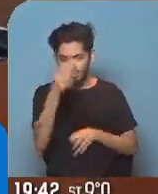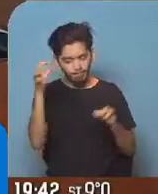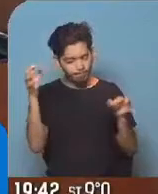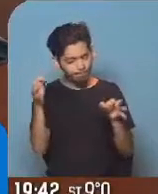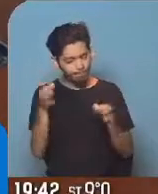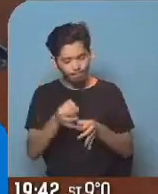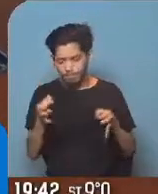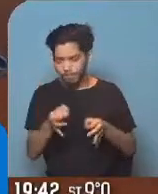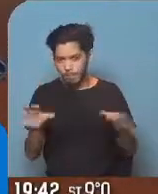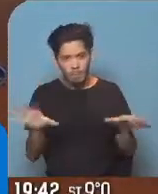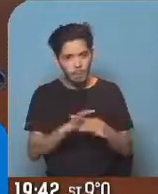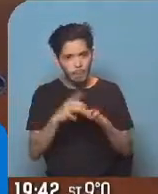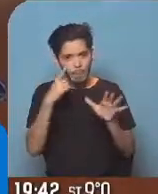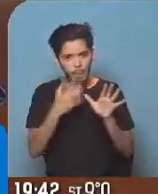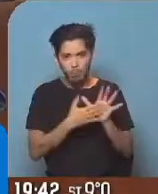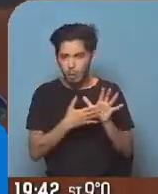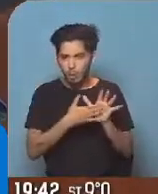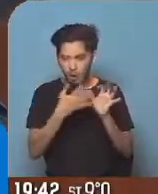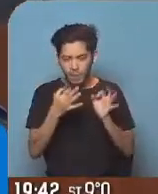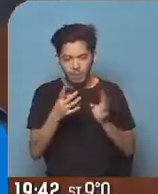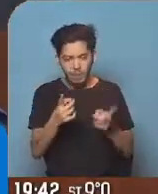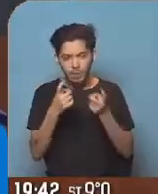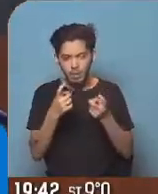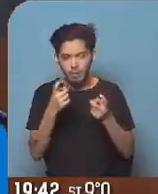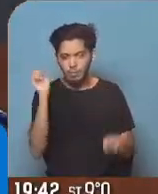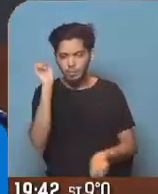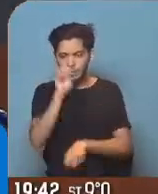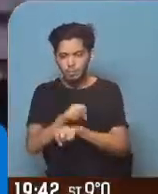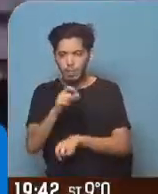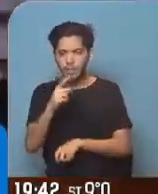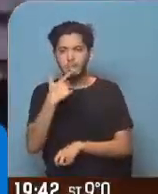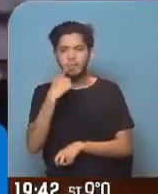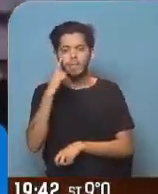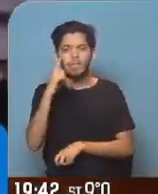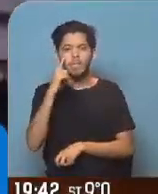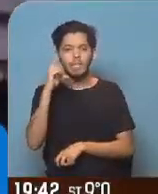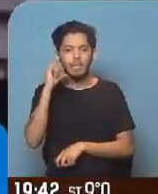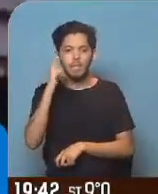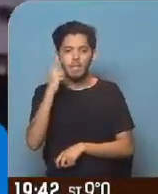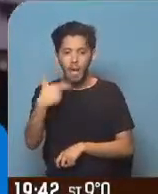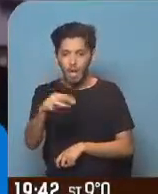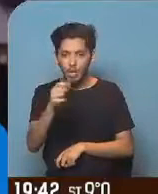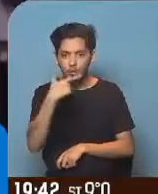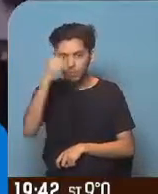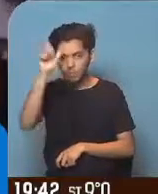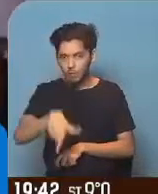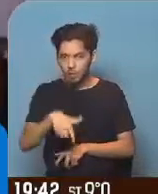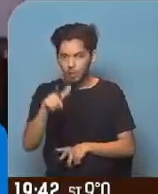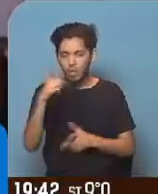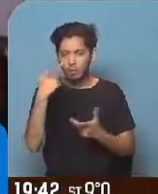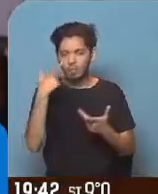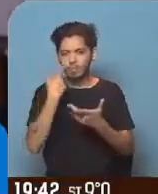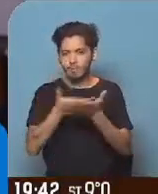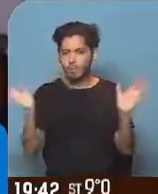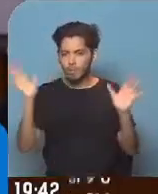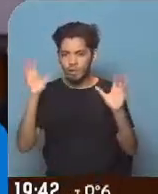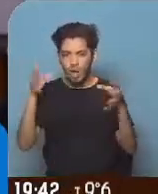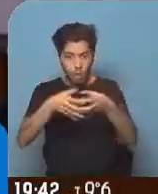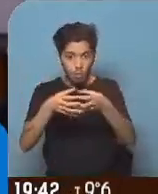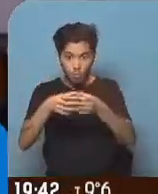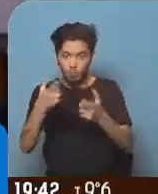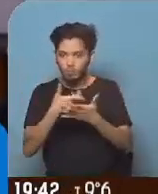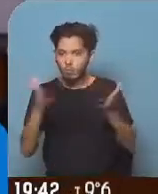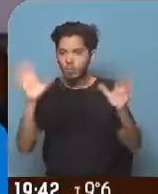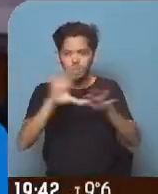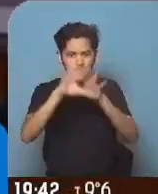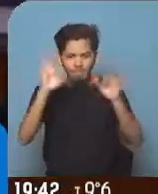precisamente el procesamiento de los siriglianos, que los demostraron una articulación. Creo que aquí esta es una